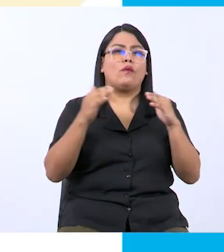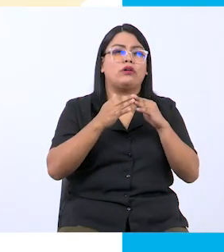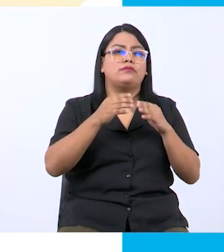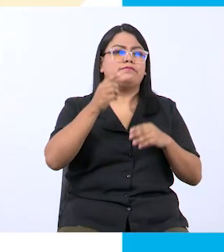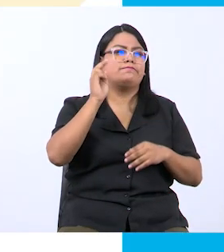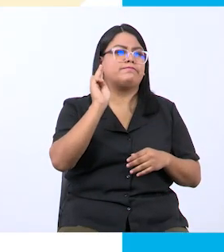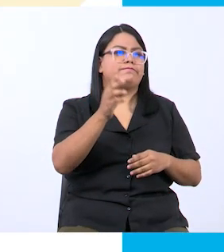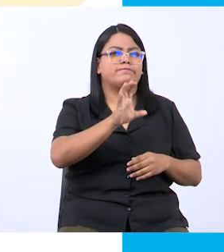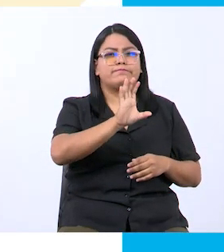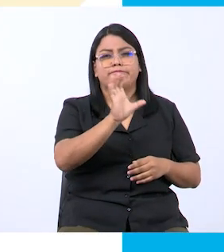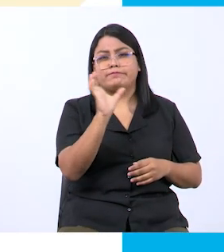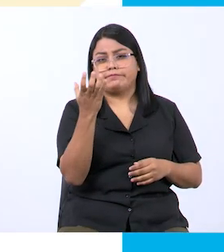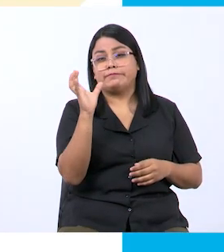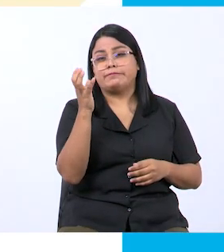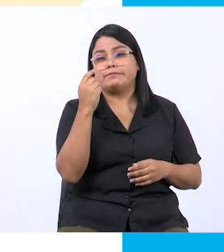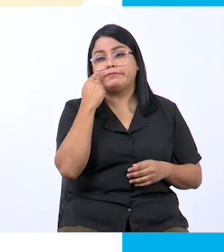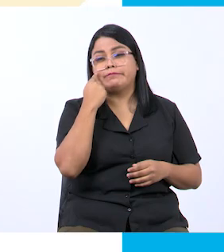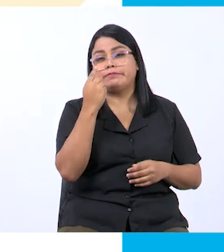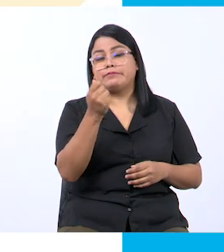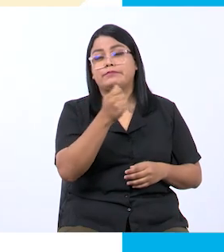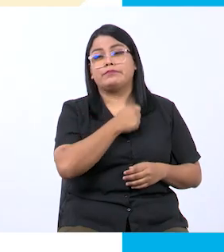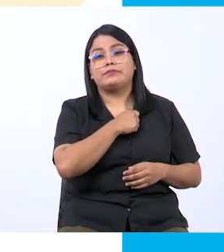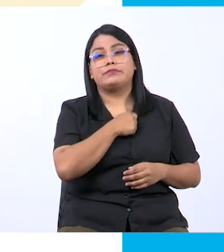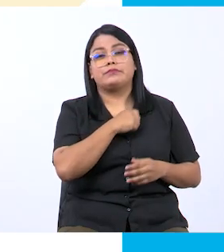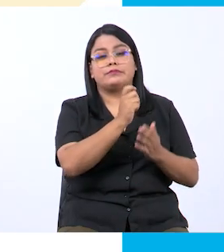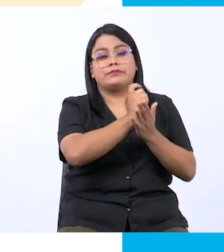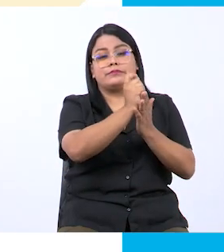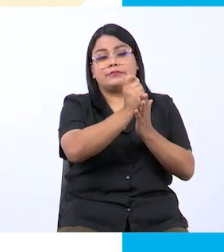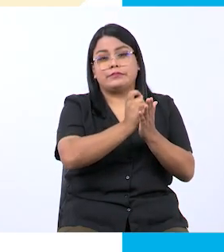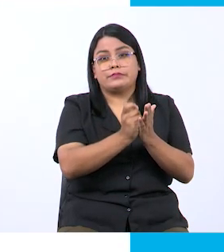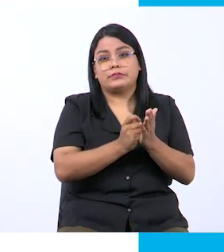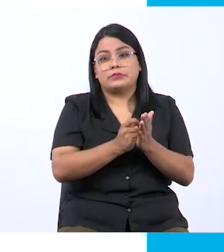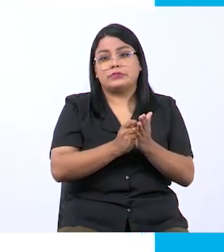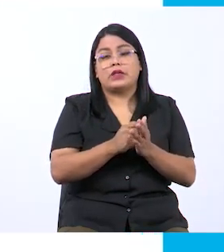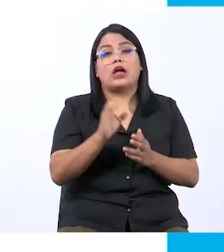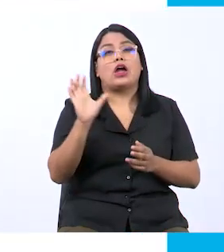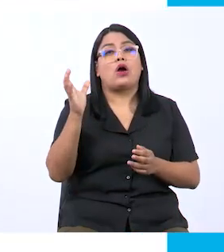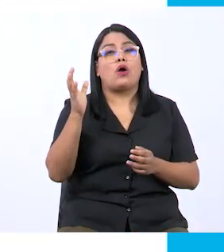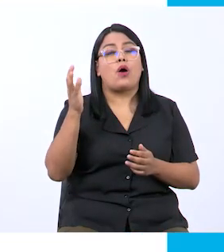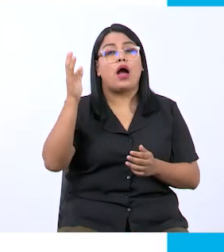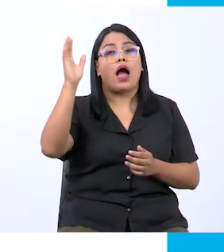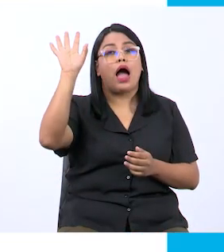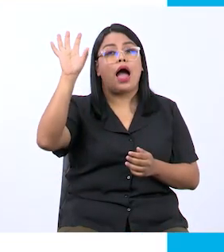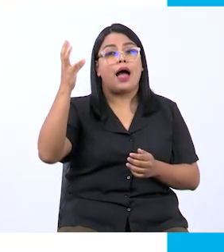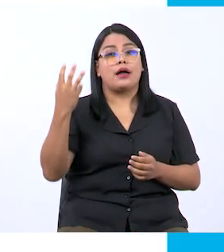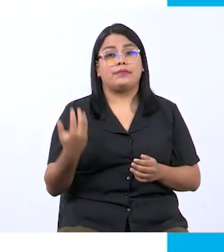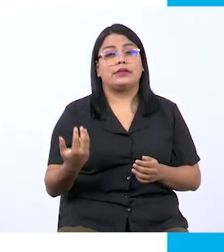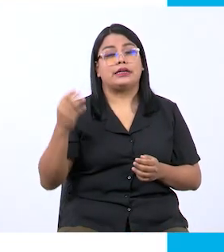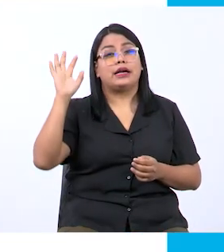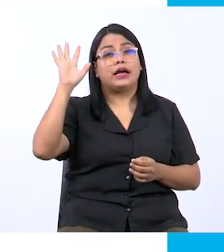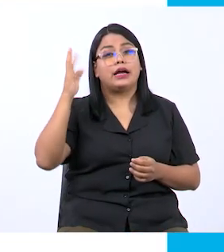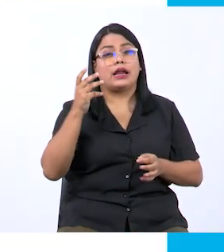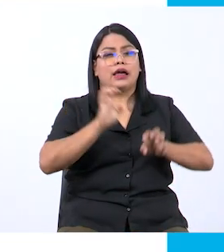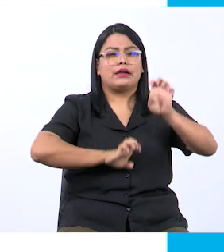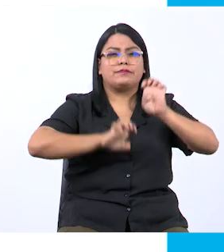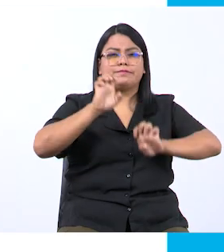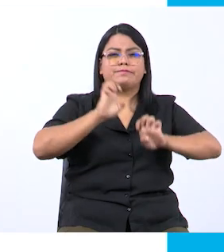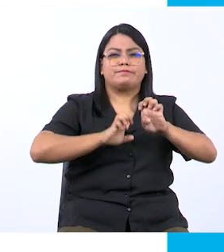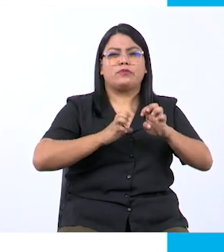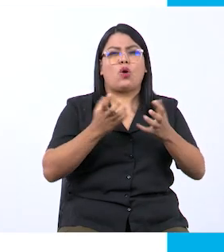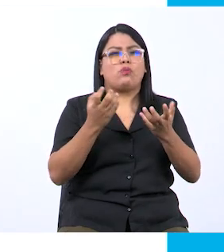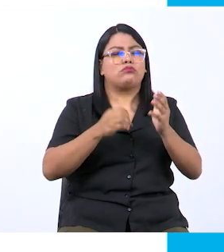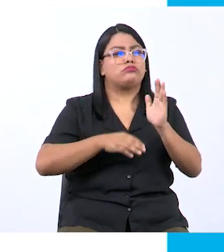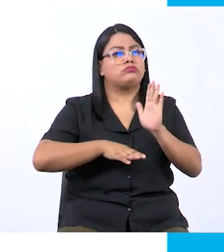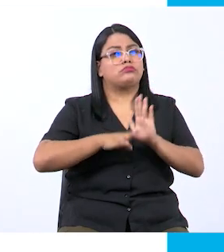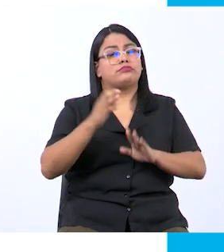Además, en el mismo color encontramos la producción textual. En color naranja, encontramos la evaluación, la cual